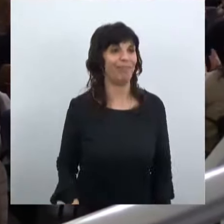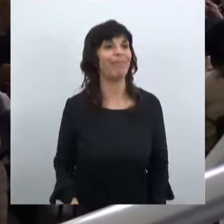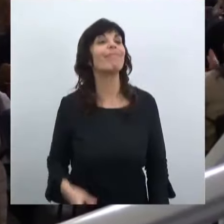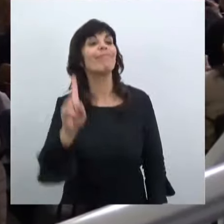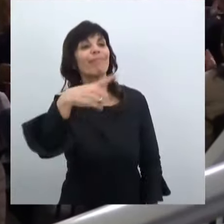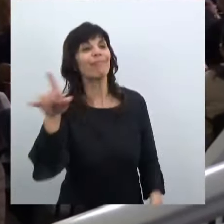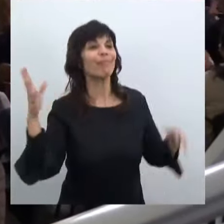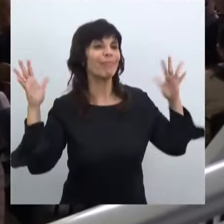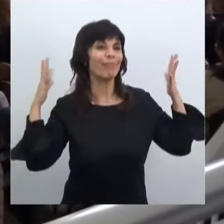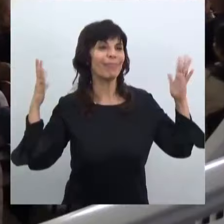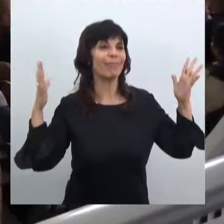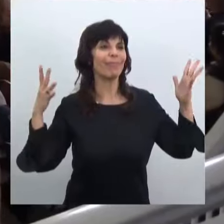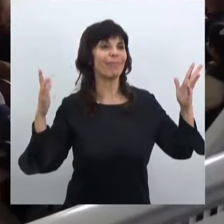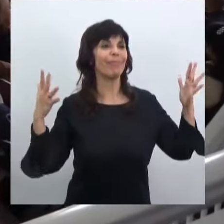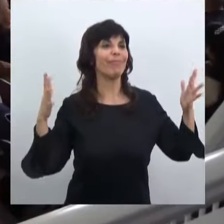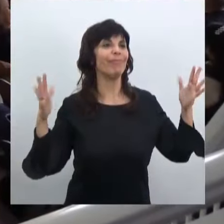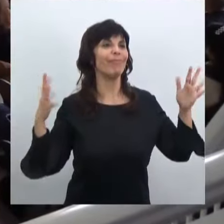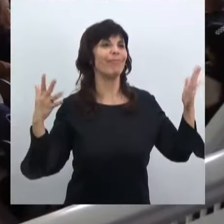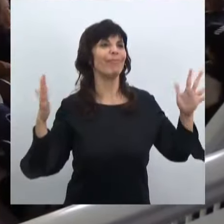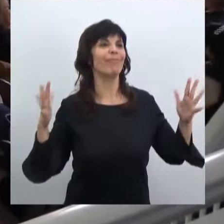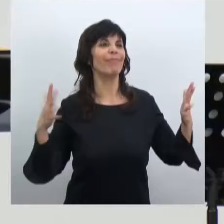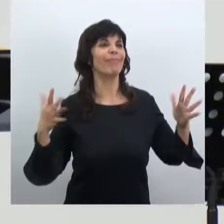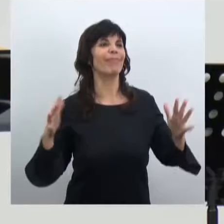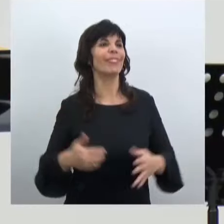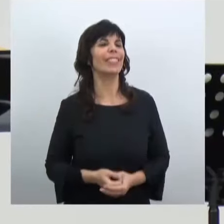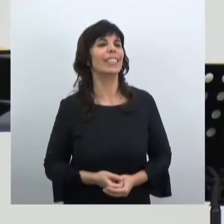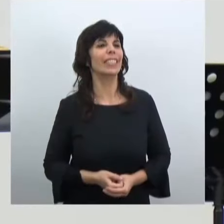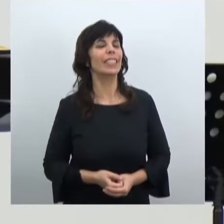¿Ah? ¿He dicho algo más?